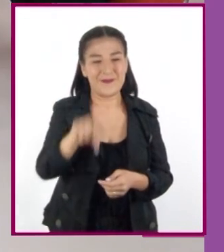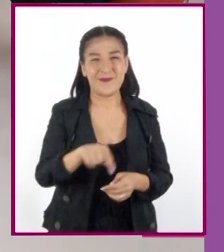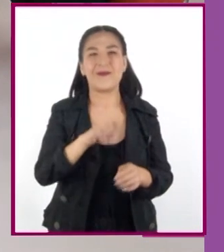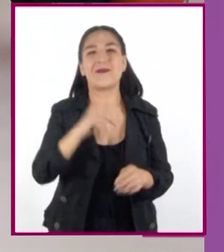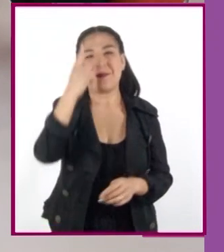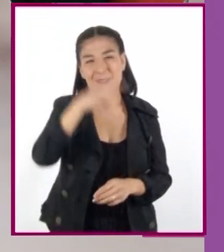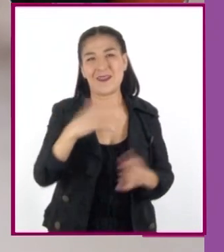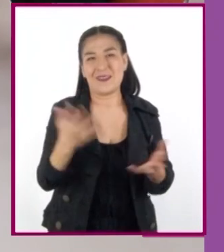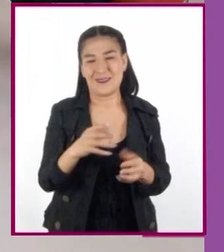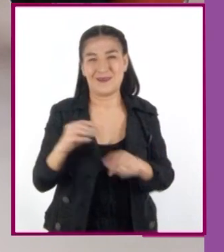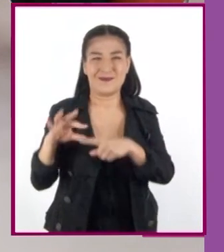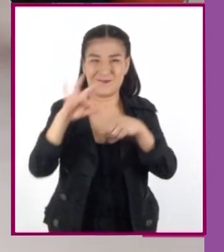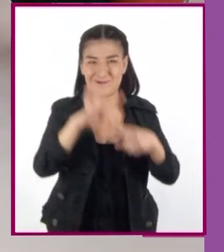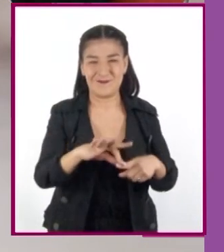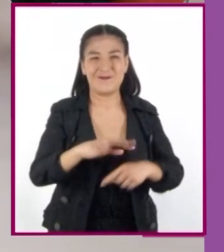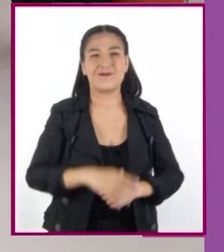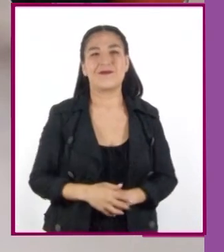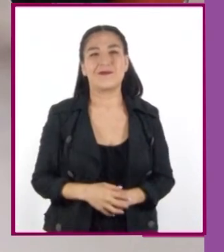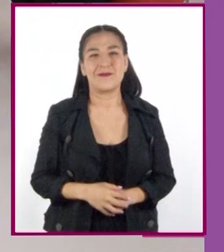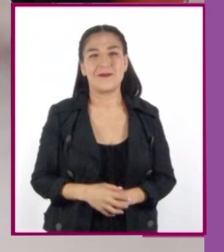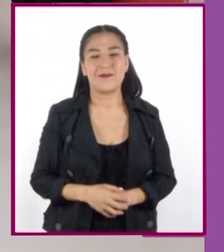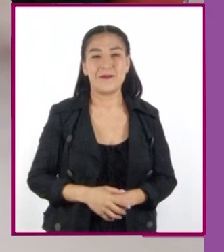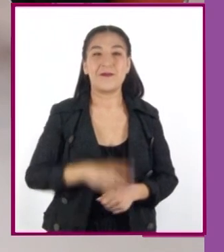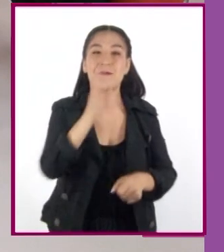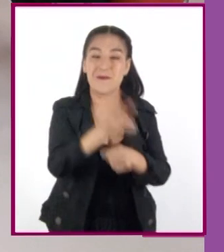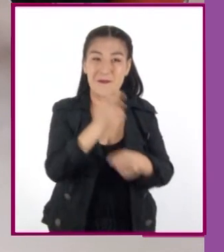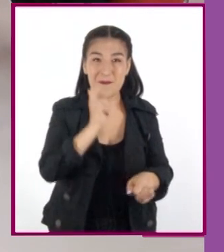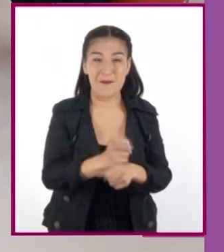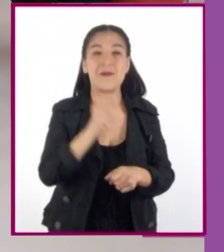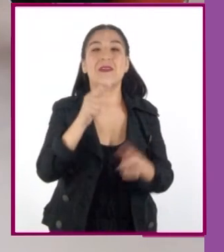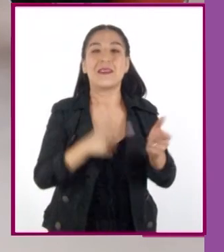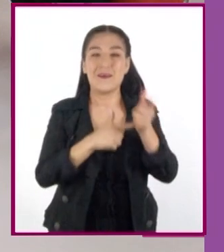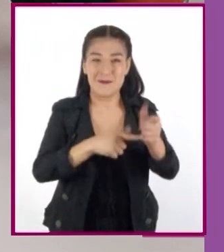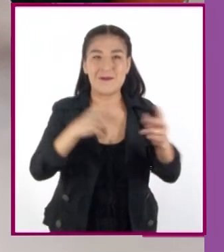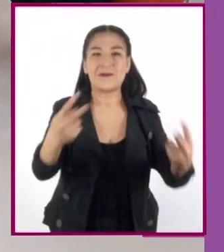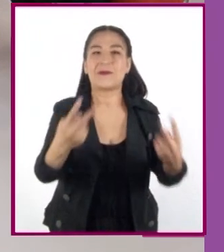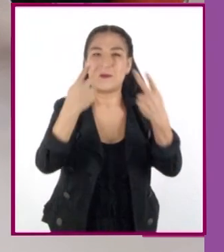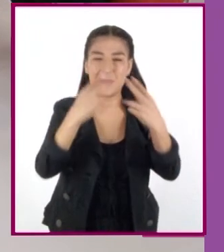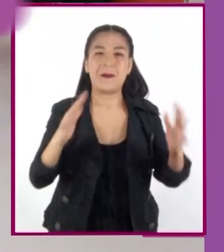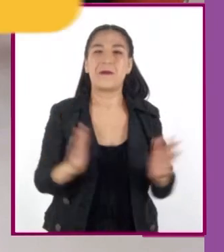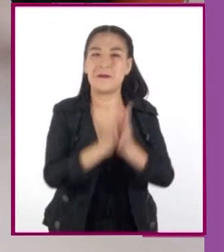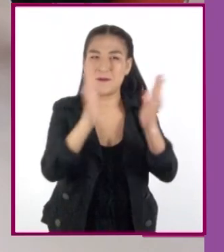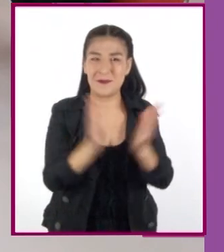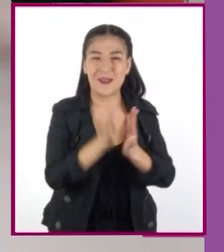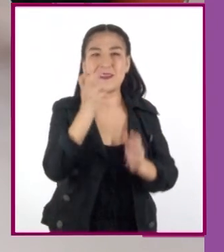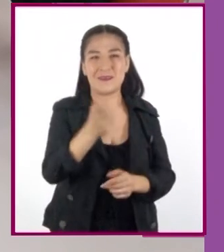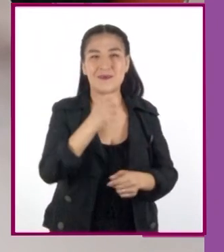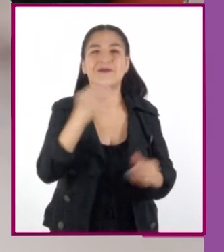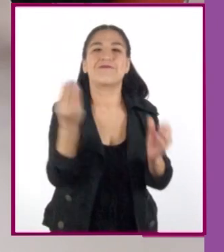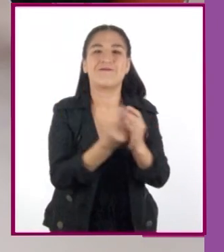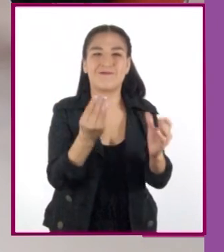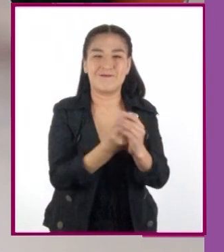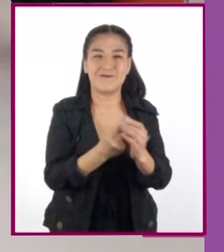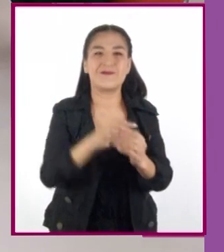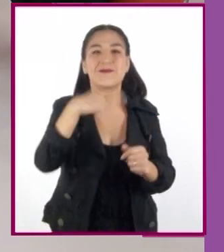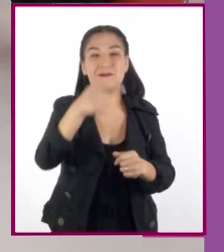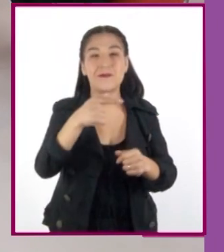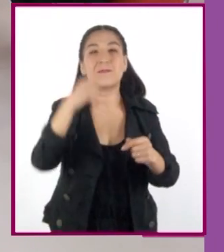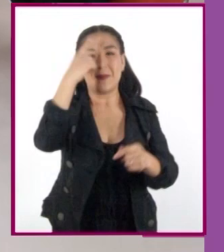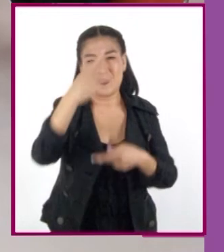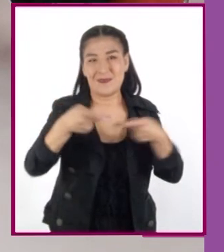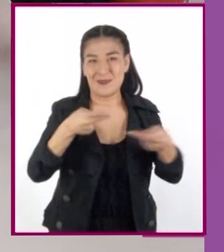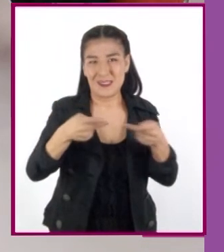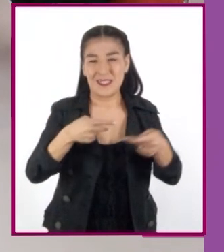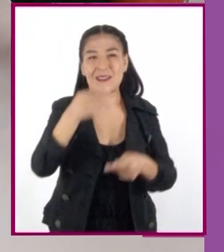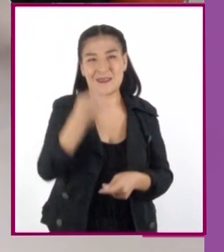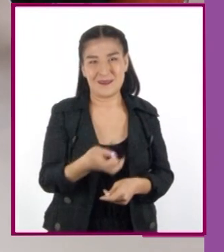permitirnos estar aquí. Los invitamos a seguir viendo y participando en las sesiones que les estamos